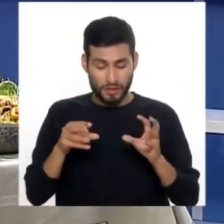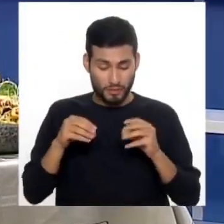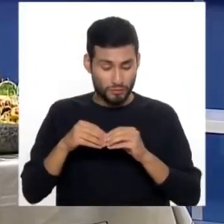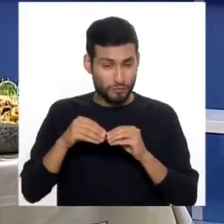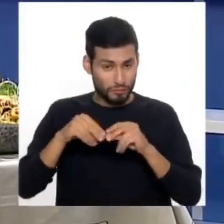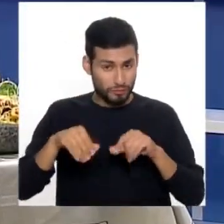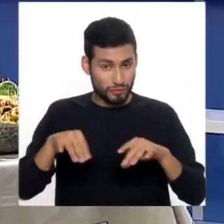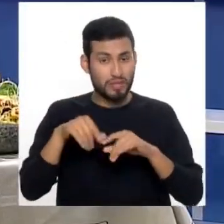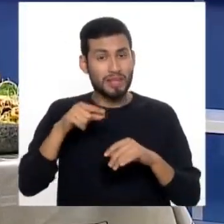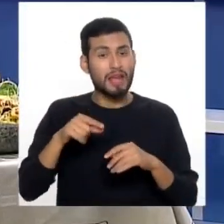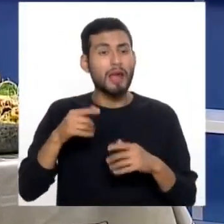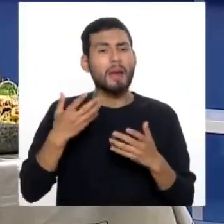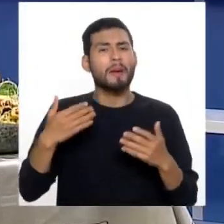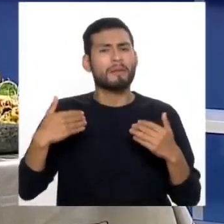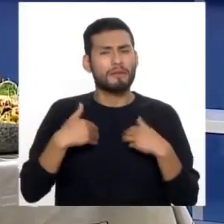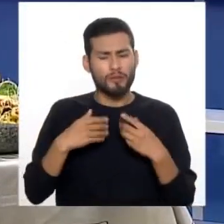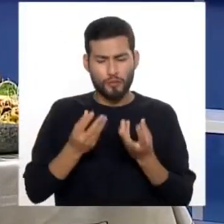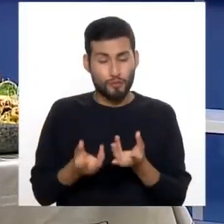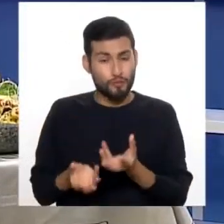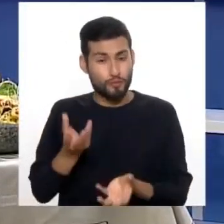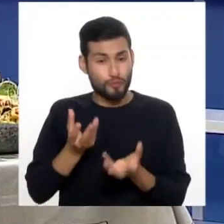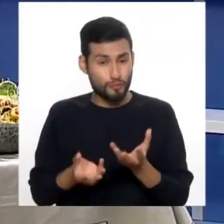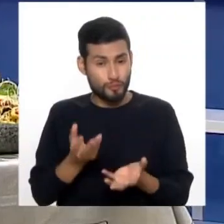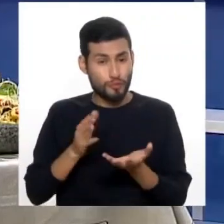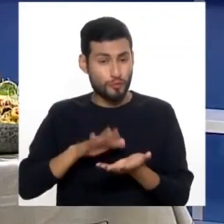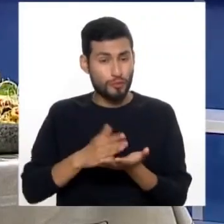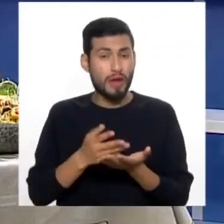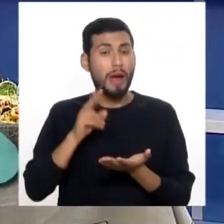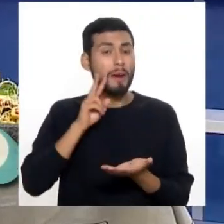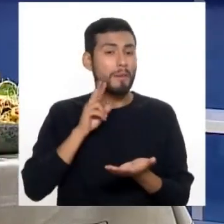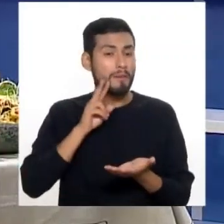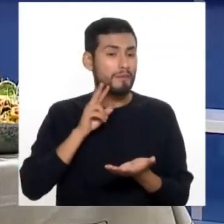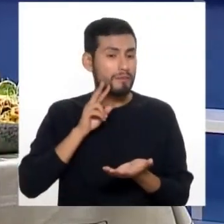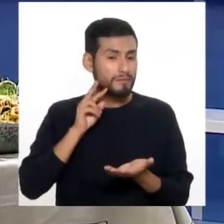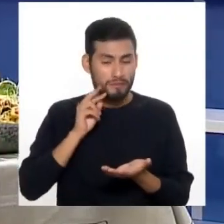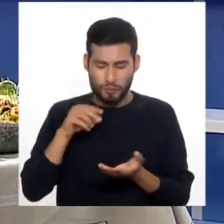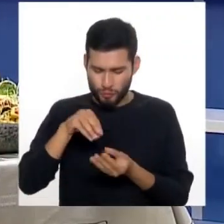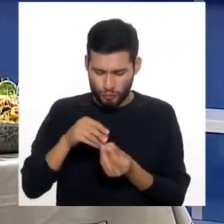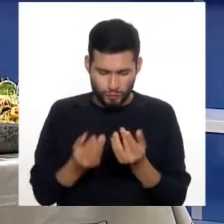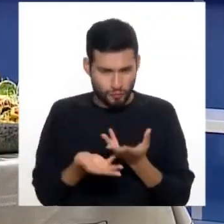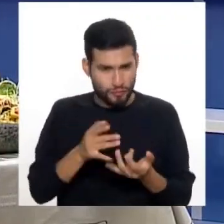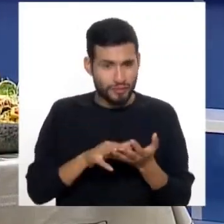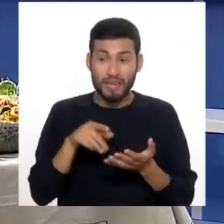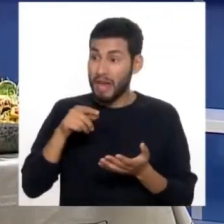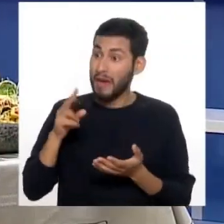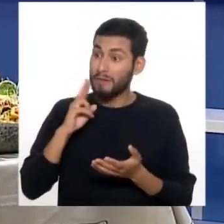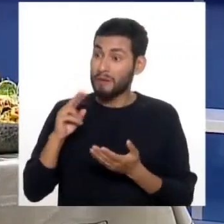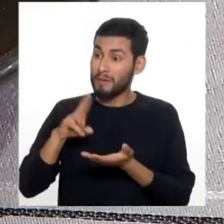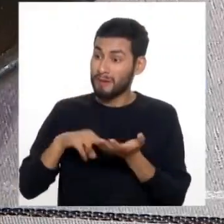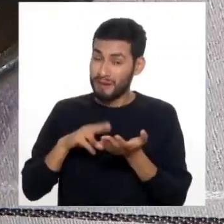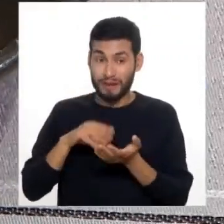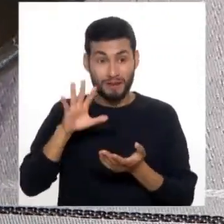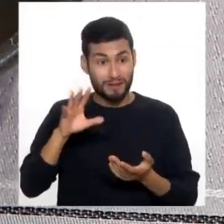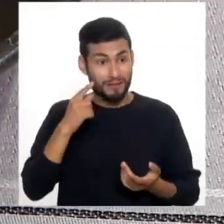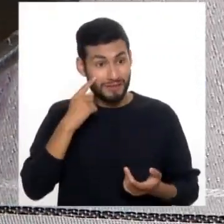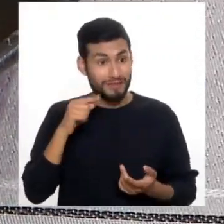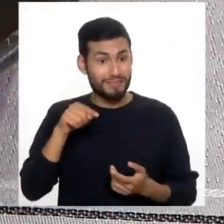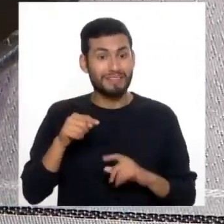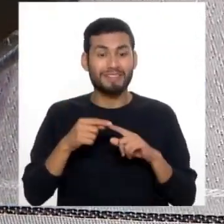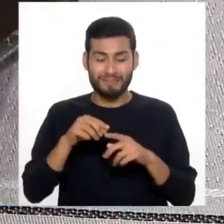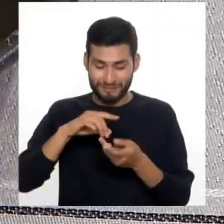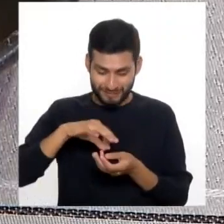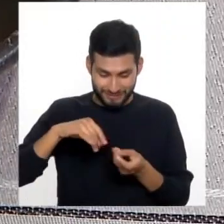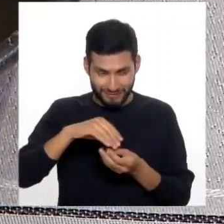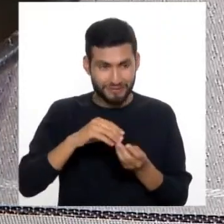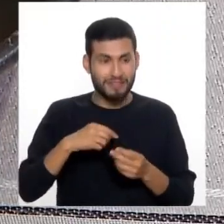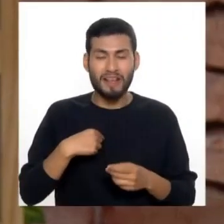mariscos frescos, flameados en vino, mantequilla. Eso le da ese vino sabor. Vino y mantequilla, claro. ojo. Mira, porque acá hay técnica. Hay me